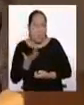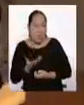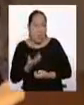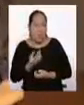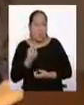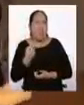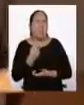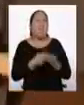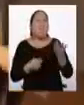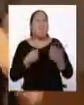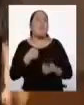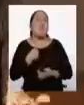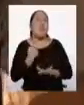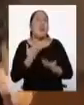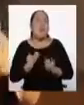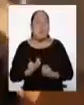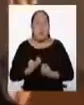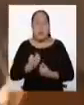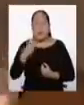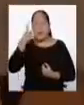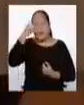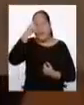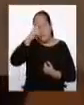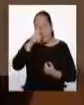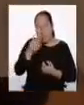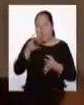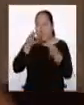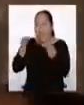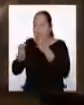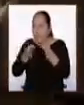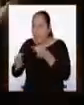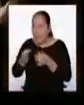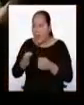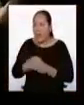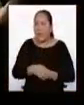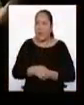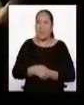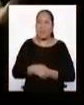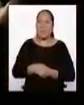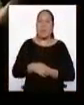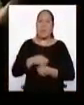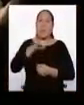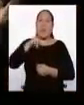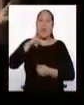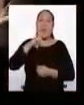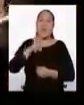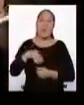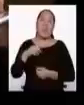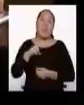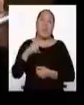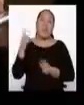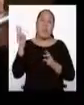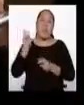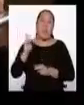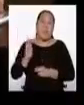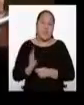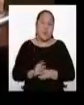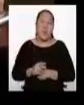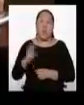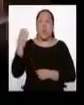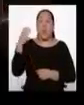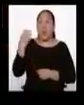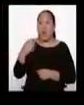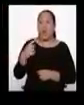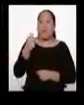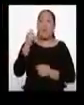finalmente qué cosa era lo que yo quería y me costó mucho hacerles entender. Con Jairo Gómez y con René Dora Sánchez de Venezuela y Colombia era mucho más fácil porque hablaban mi